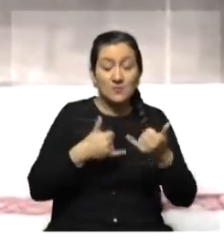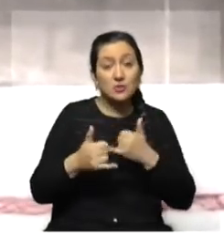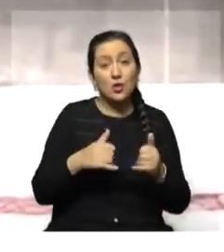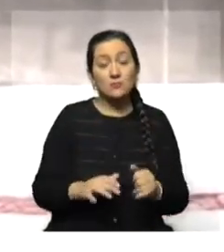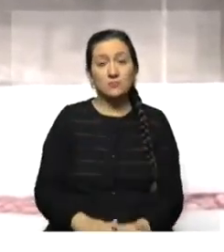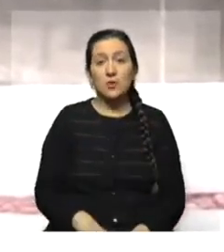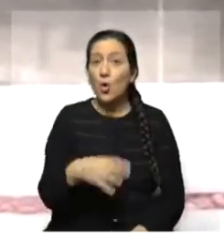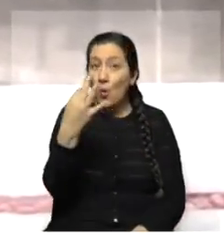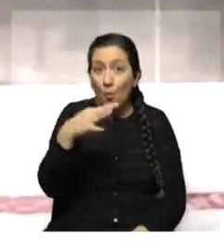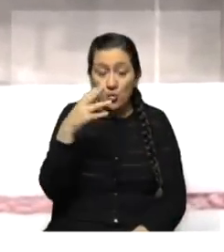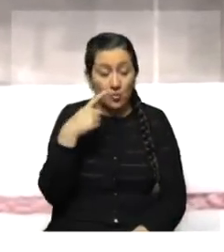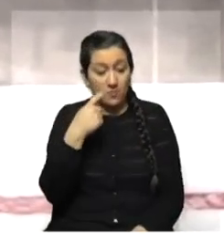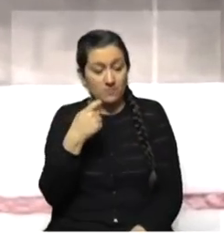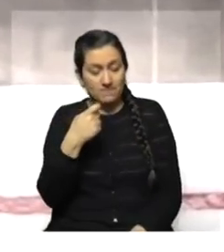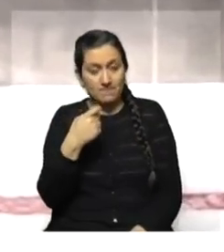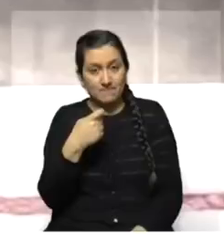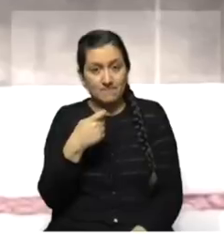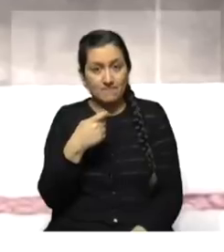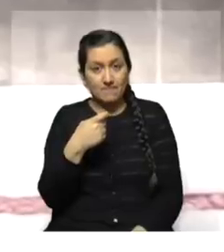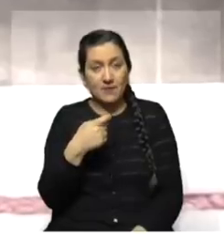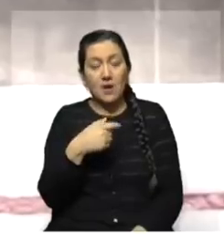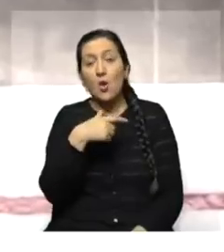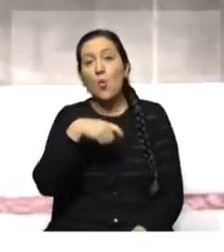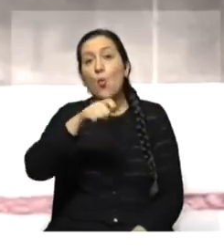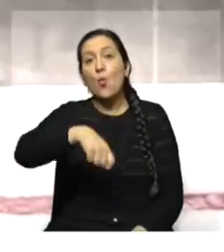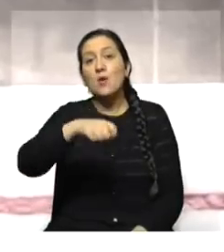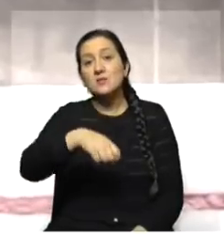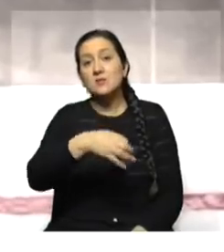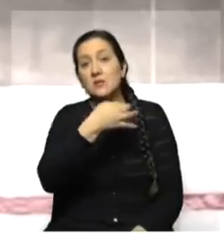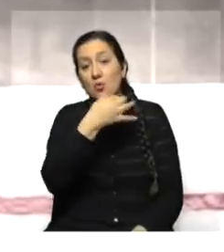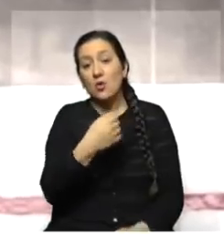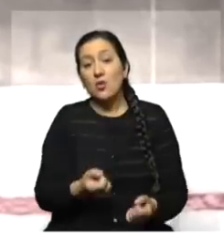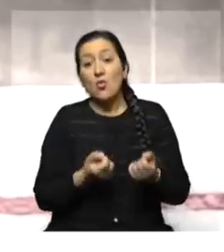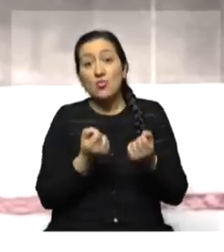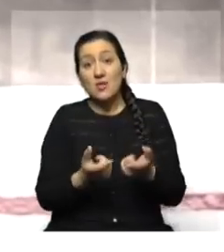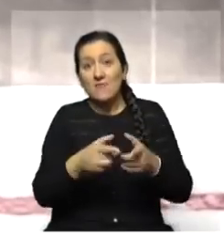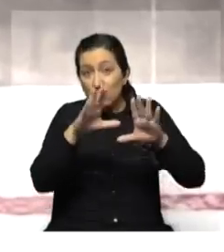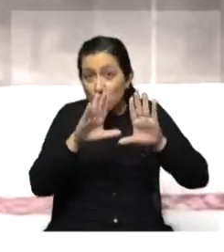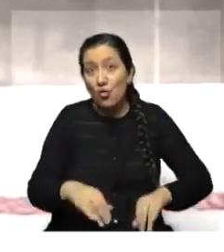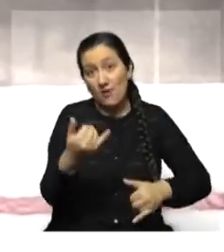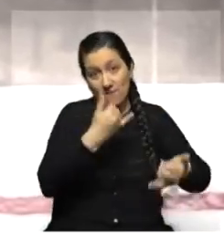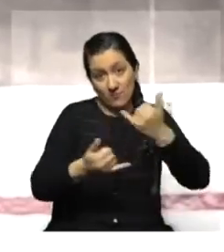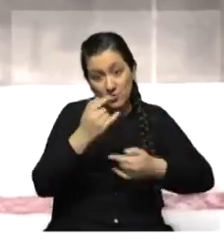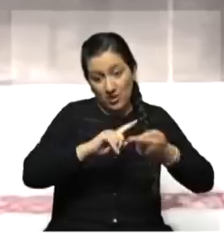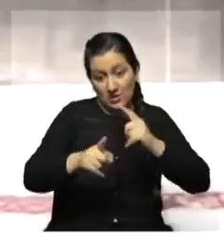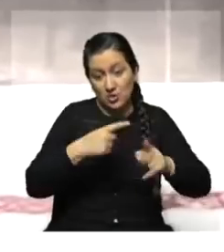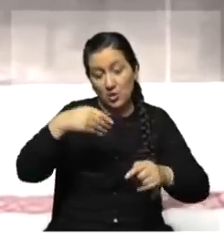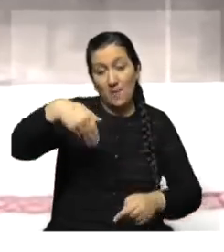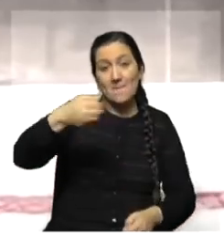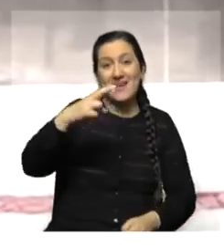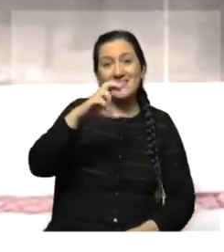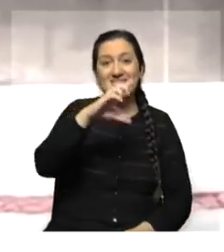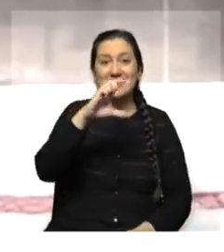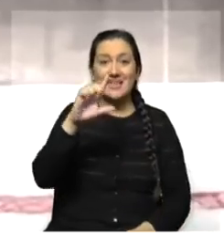lo único que vimos que el el juez dispuso que se nos entregara toda la información relacionada al caso marcet